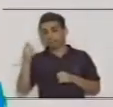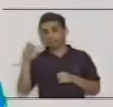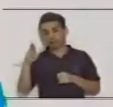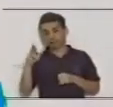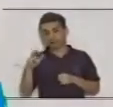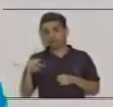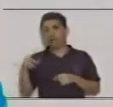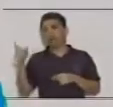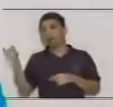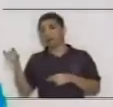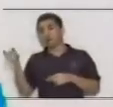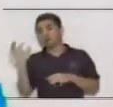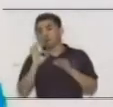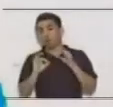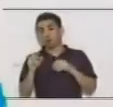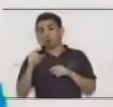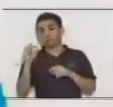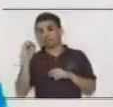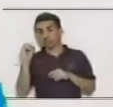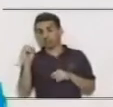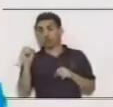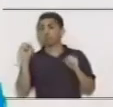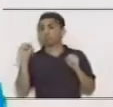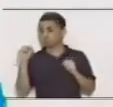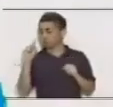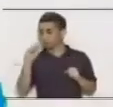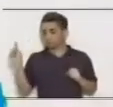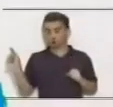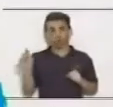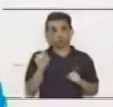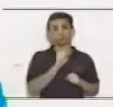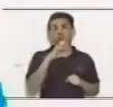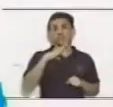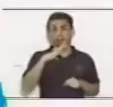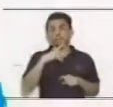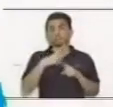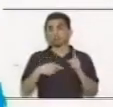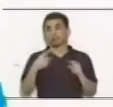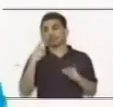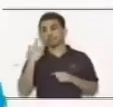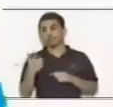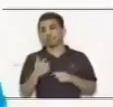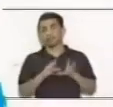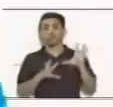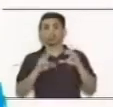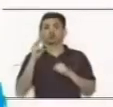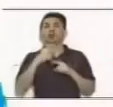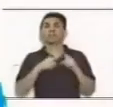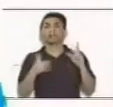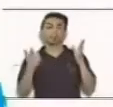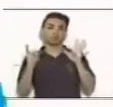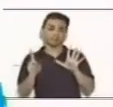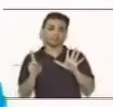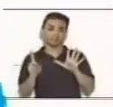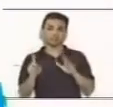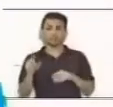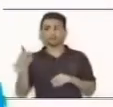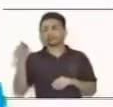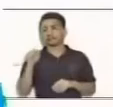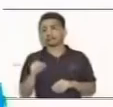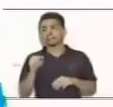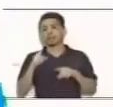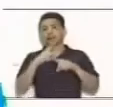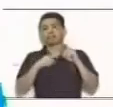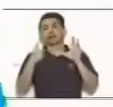cero, termina en número par. Todos tienen mitad. Comprobémoslo. Mitad de 12, 6. Mitad